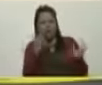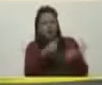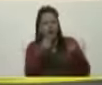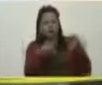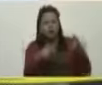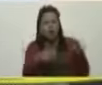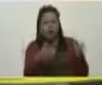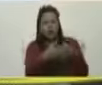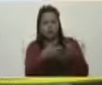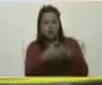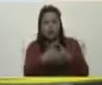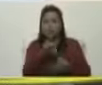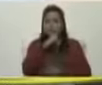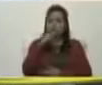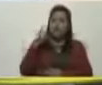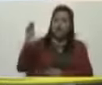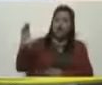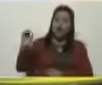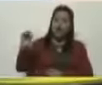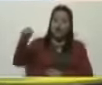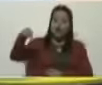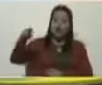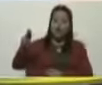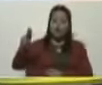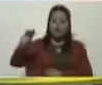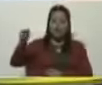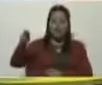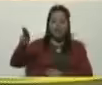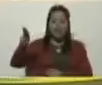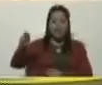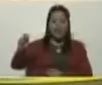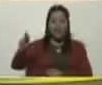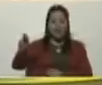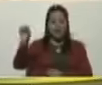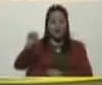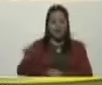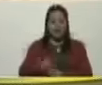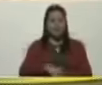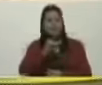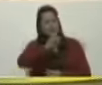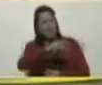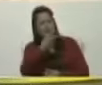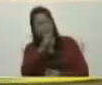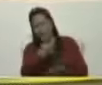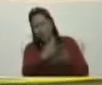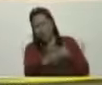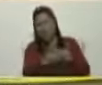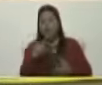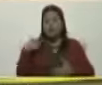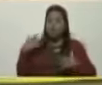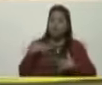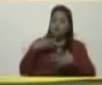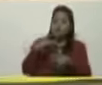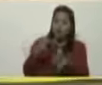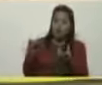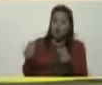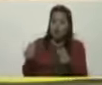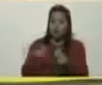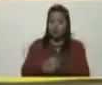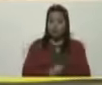allá en el municipio. Conuqueros son muchos, señor presidente. Me interesa mucho. Yo tengo